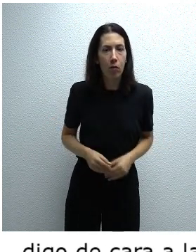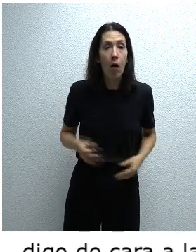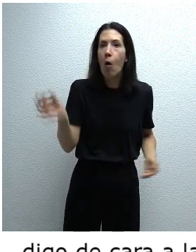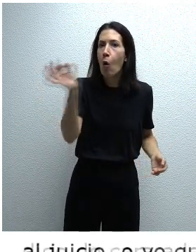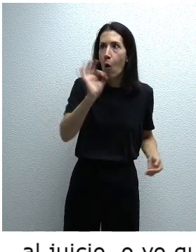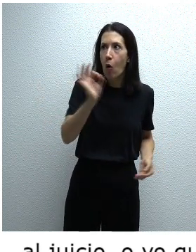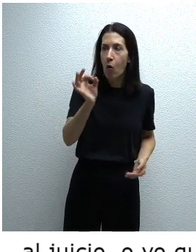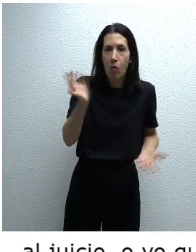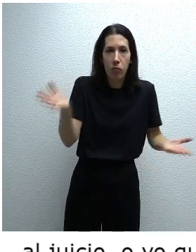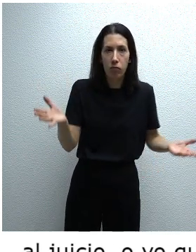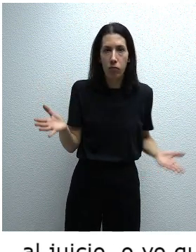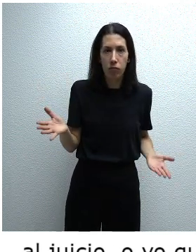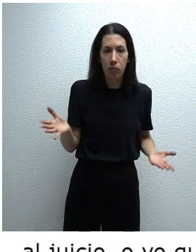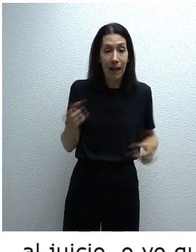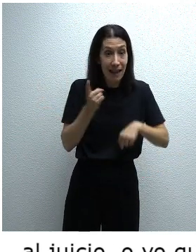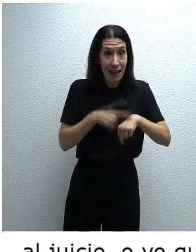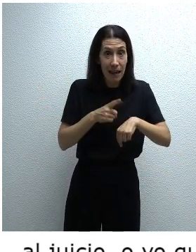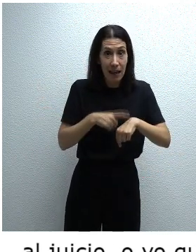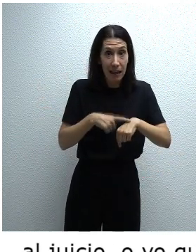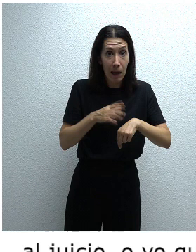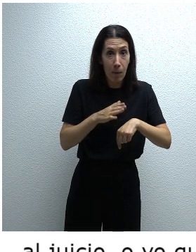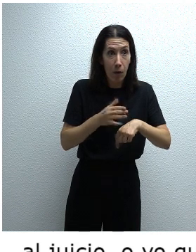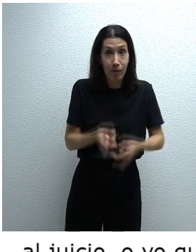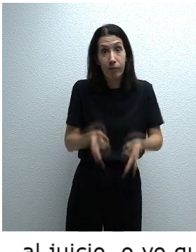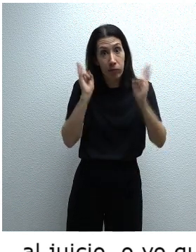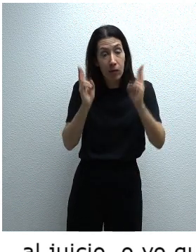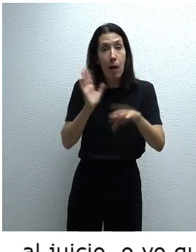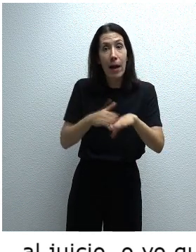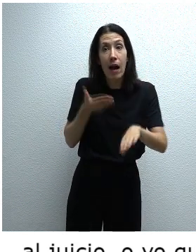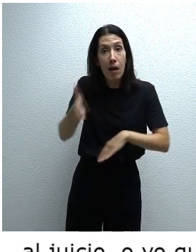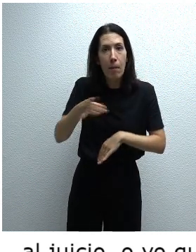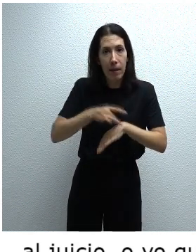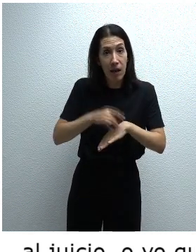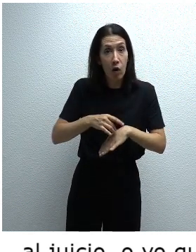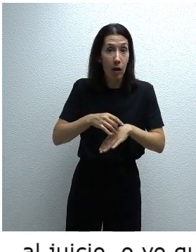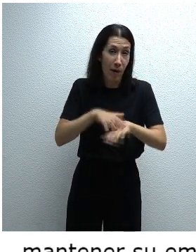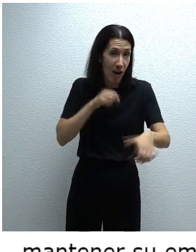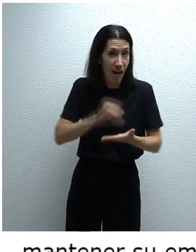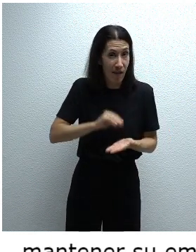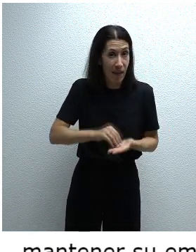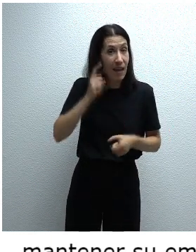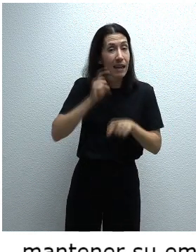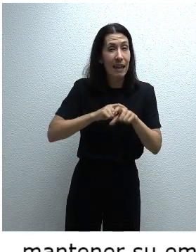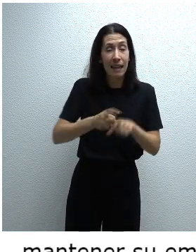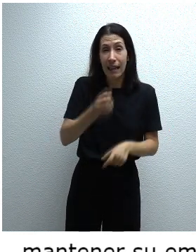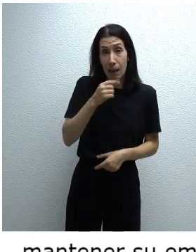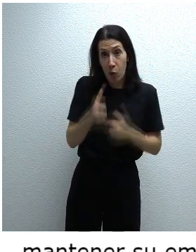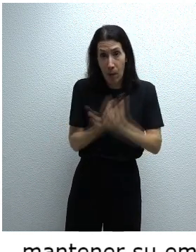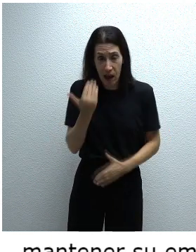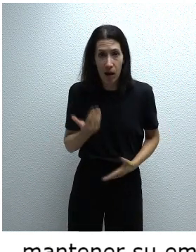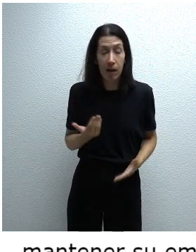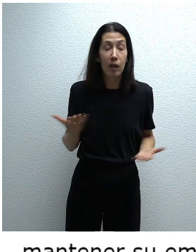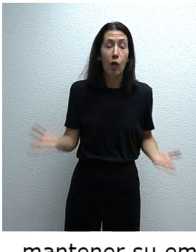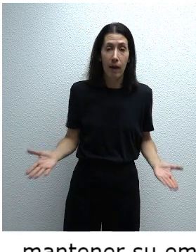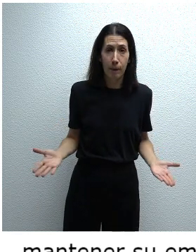o que le den ese tiempo para ir al médico, que suele ser por la mañana, además los psiquiatras. Entonces,